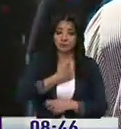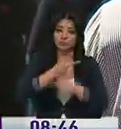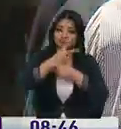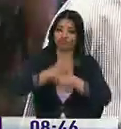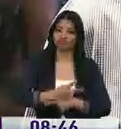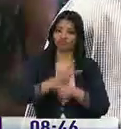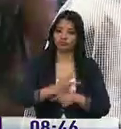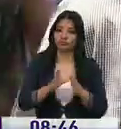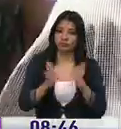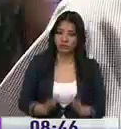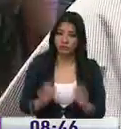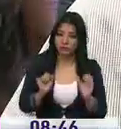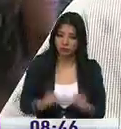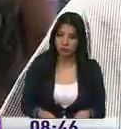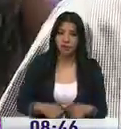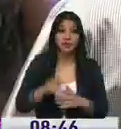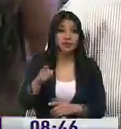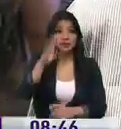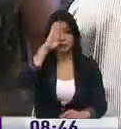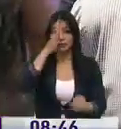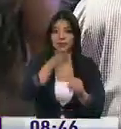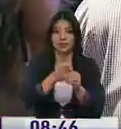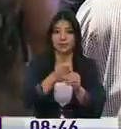ciudadana. Todo eso es el objetivo de esta